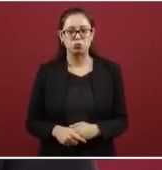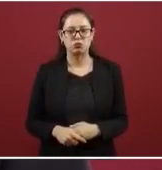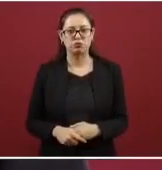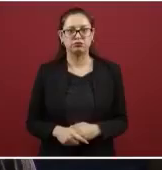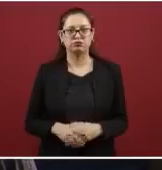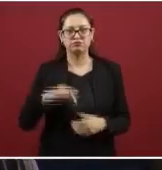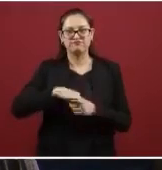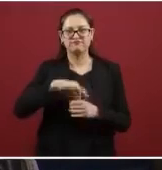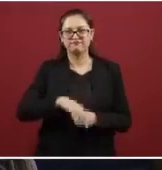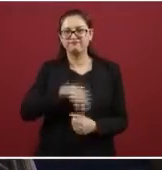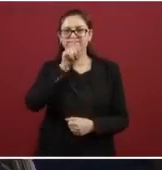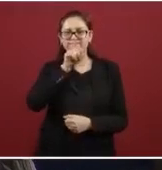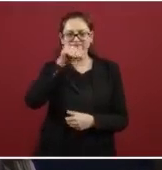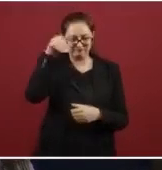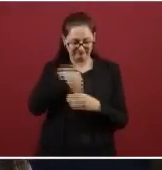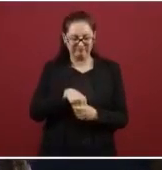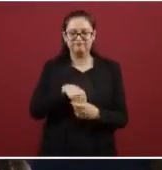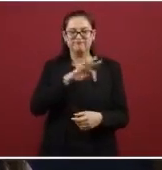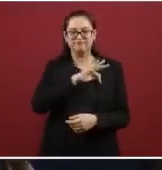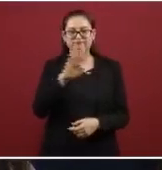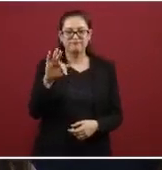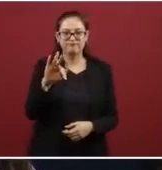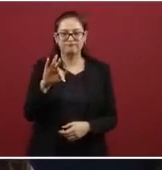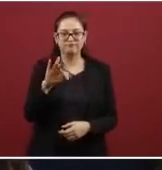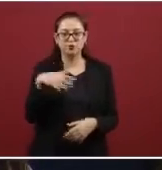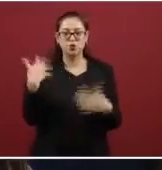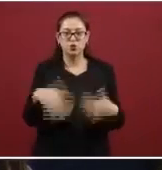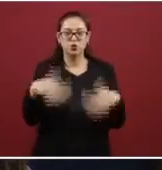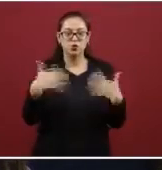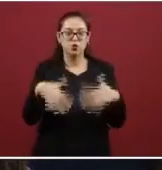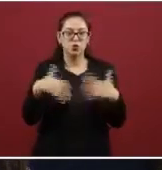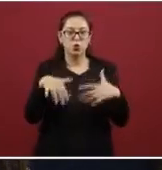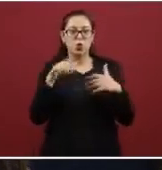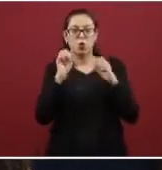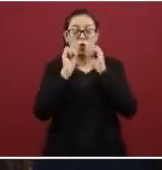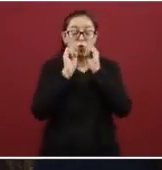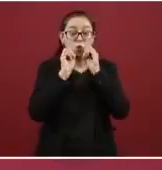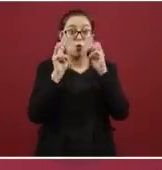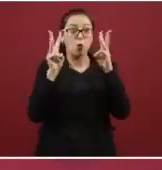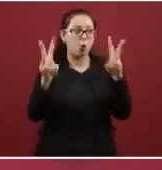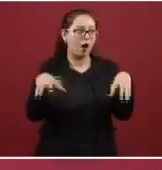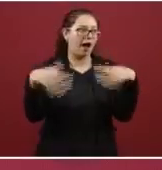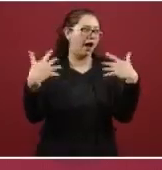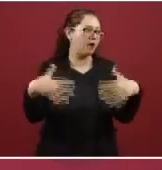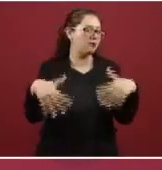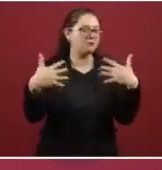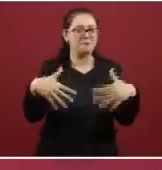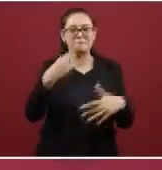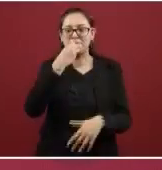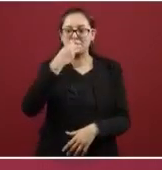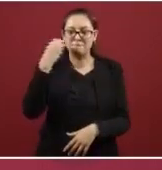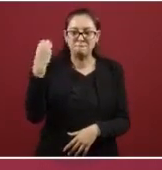con voto secreto. Y sería extraordinario, eso sería un paso